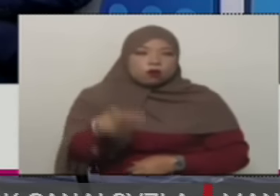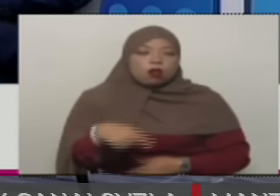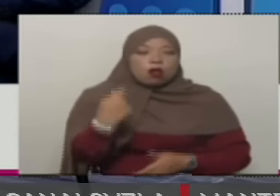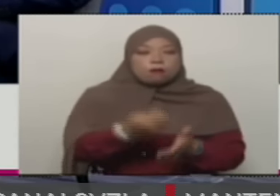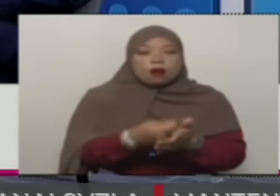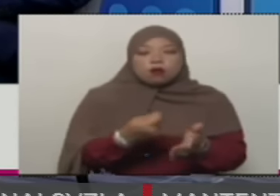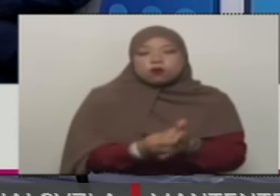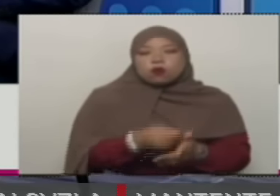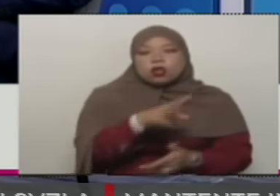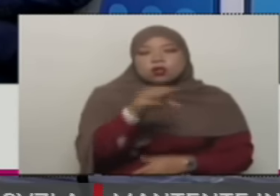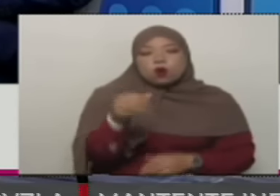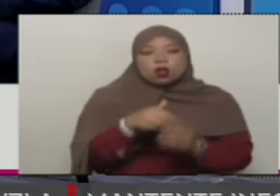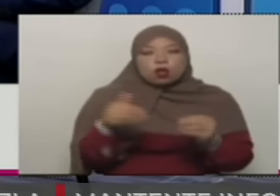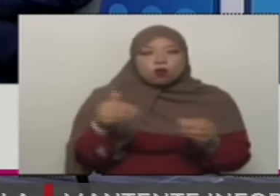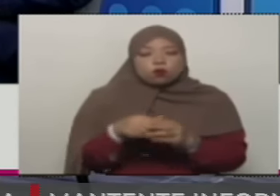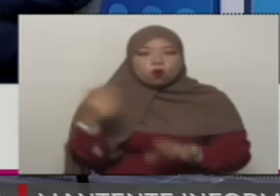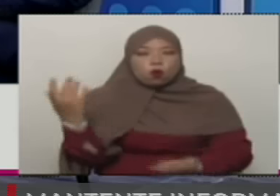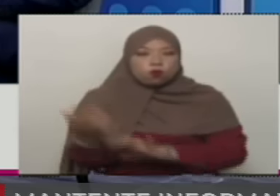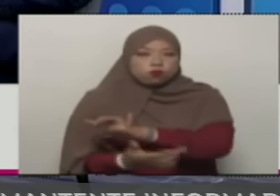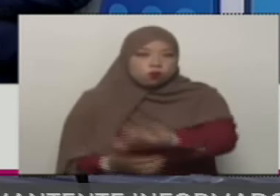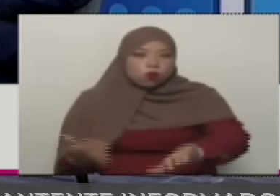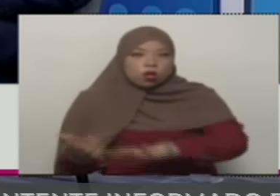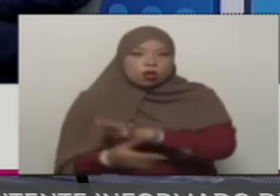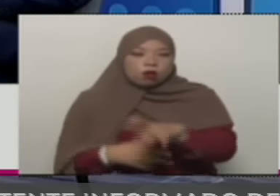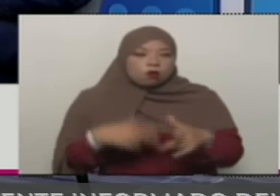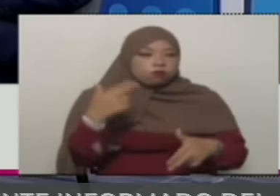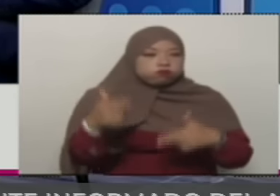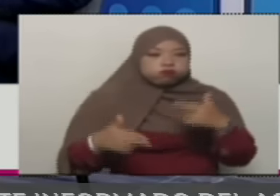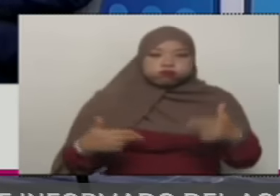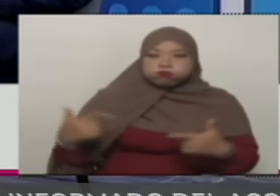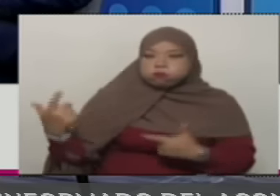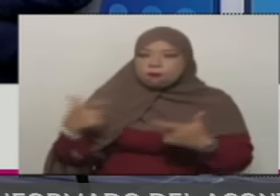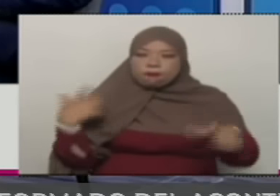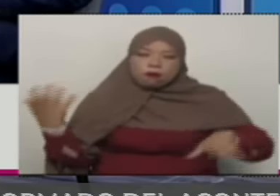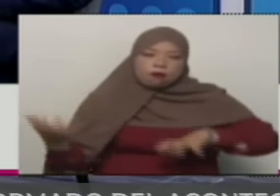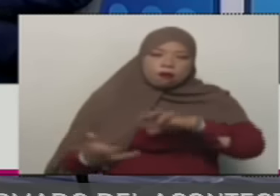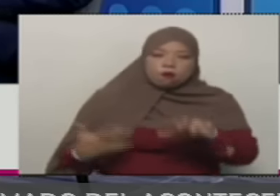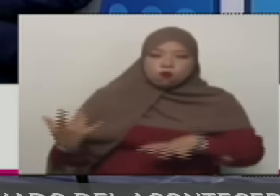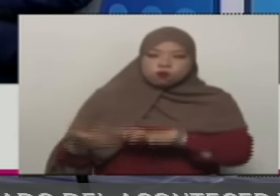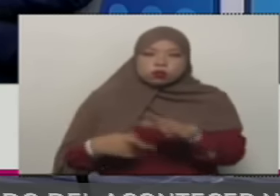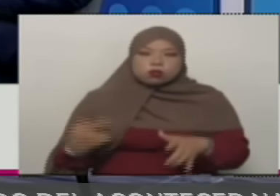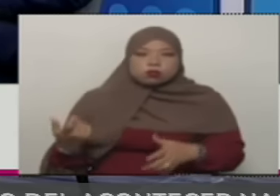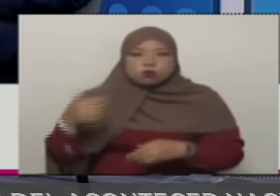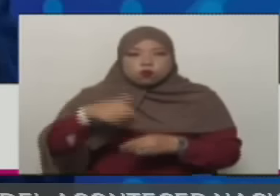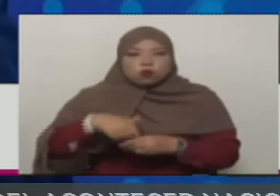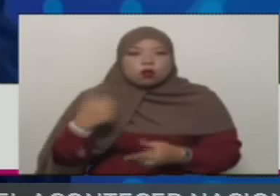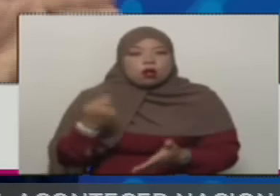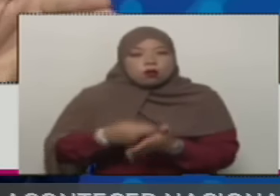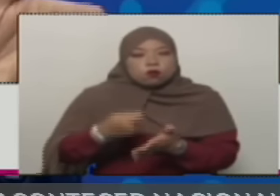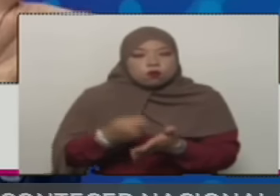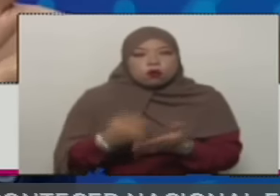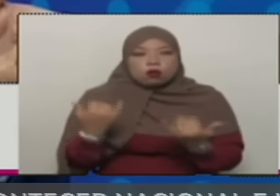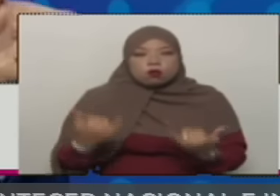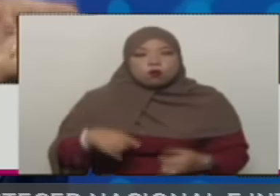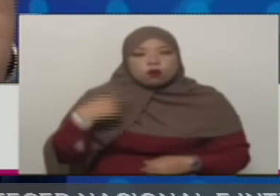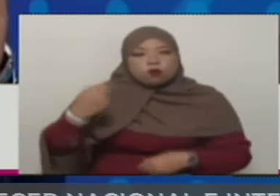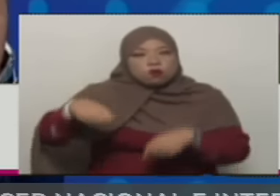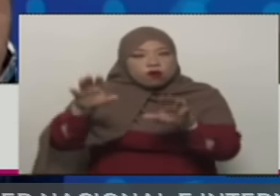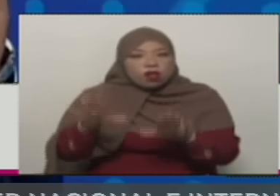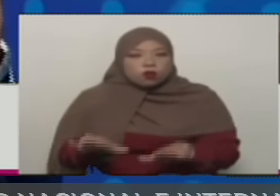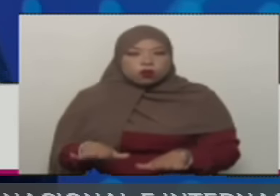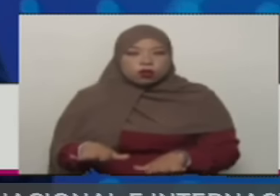te voy a dar $50 para que queme, para que haga, para que vaya, entonces lamentablemente los metieron por un camino para luego